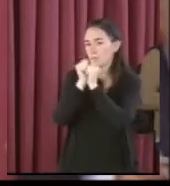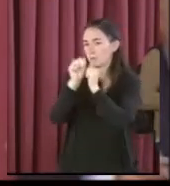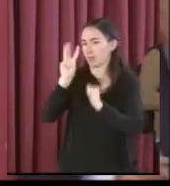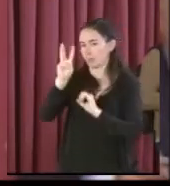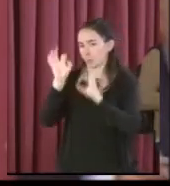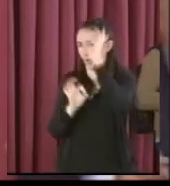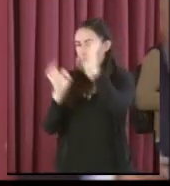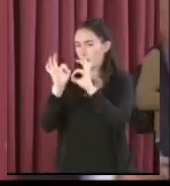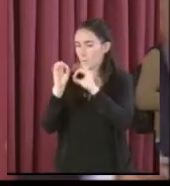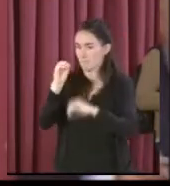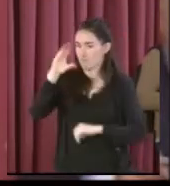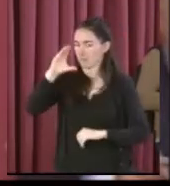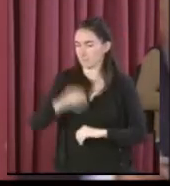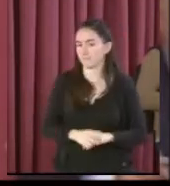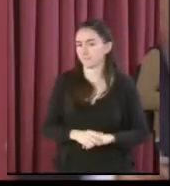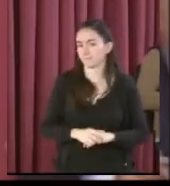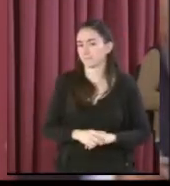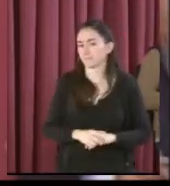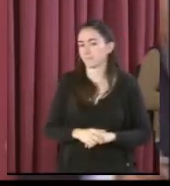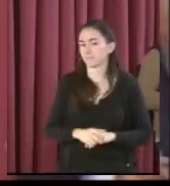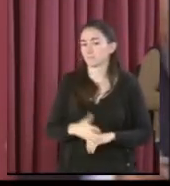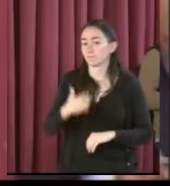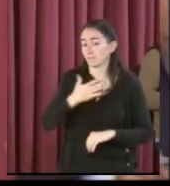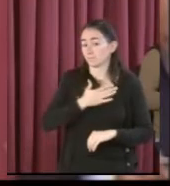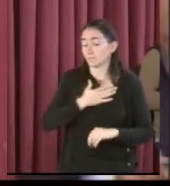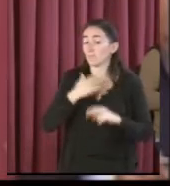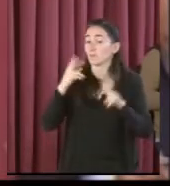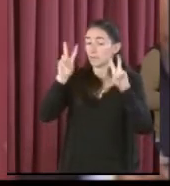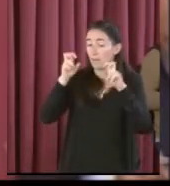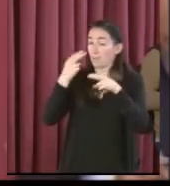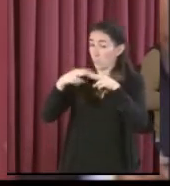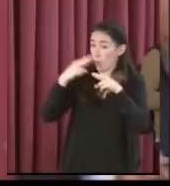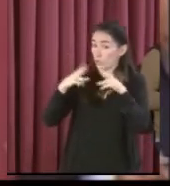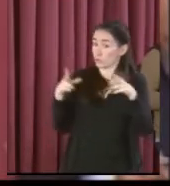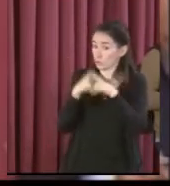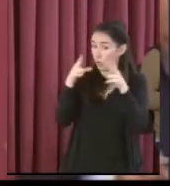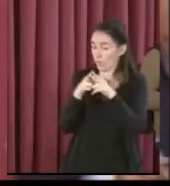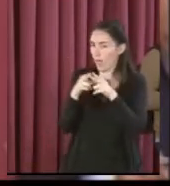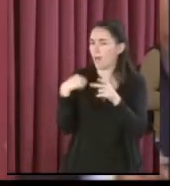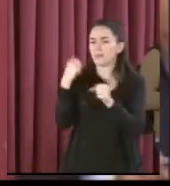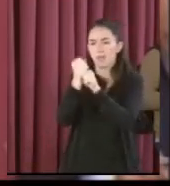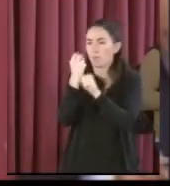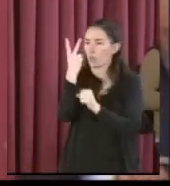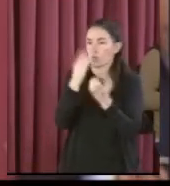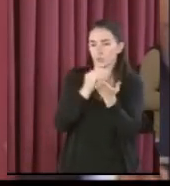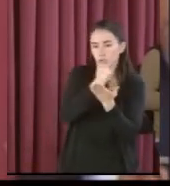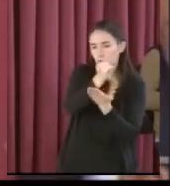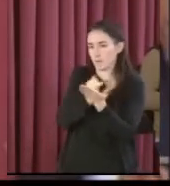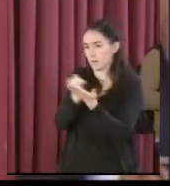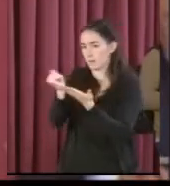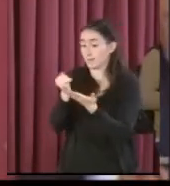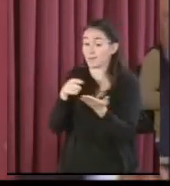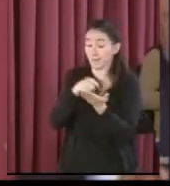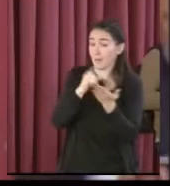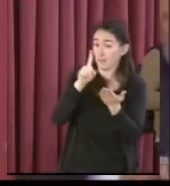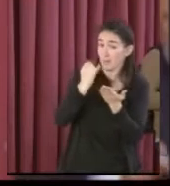5,23%. Si reparamos en los fundamentos de nuestra política social, surgen dos líneas de trabajo esenciales. La